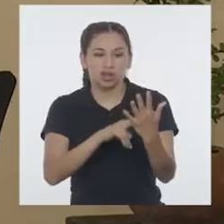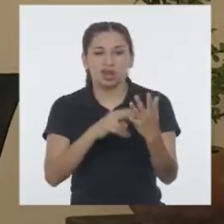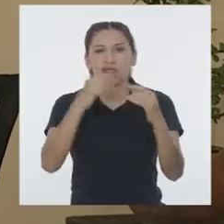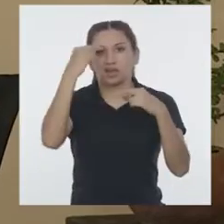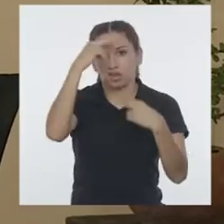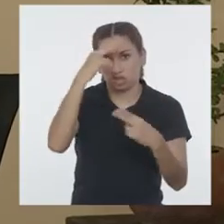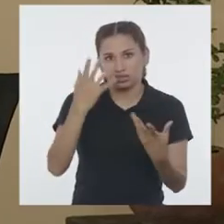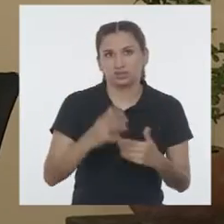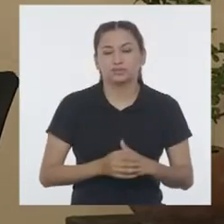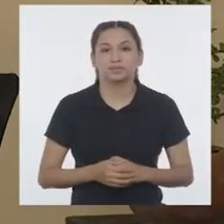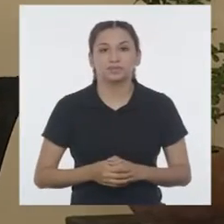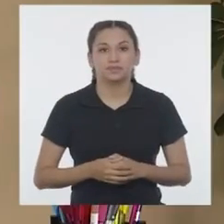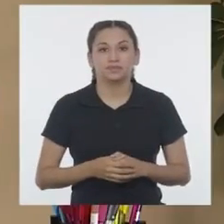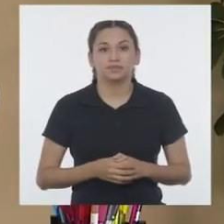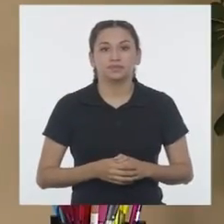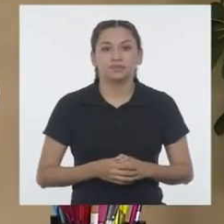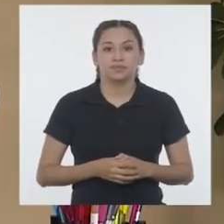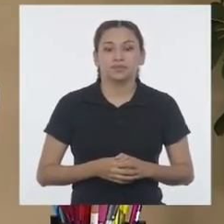leen en los medios.